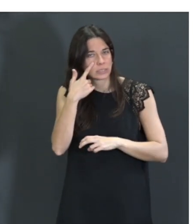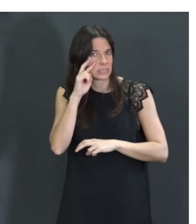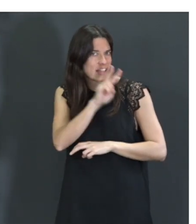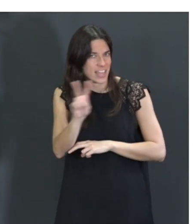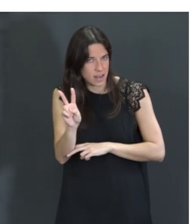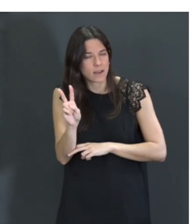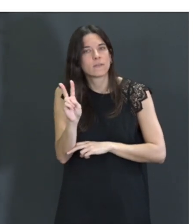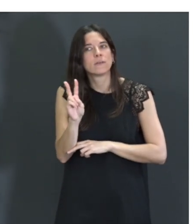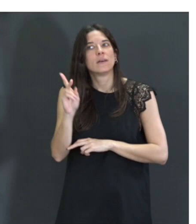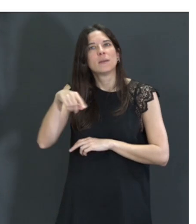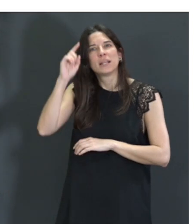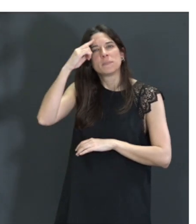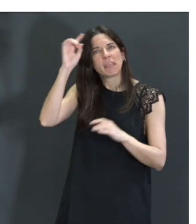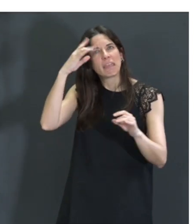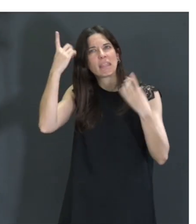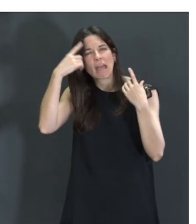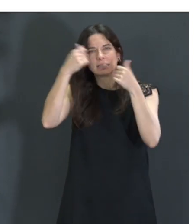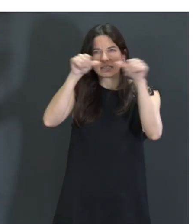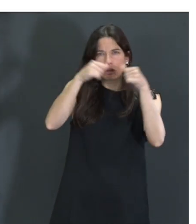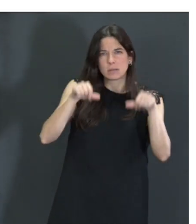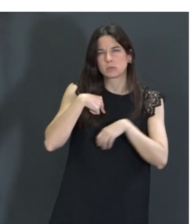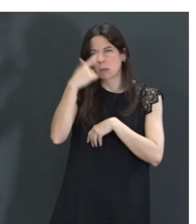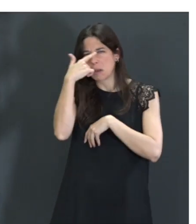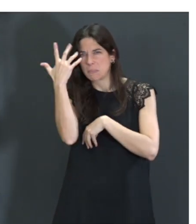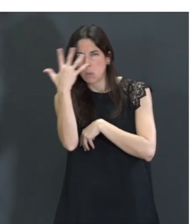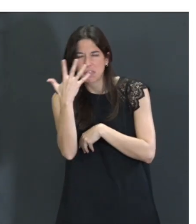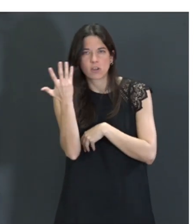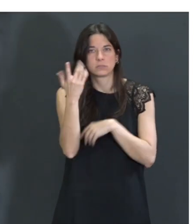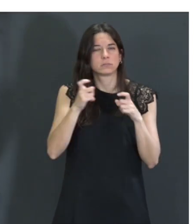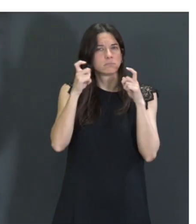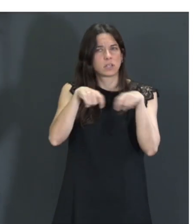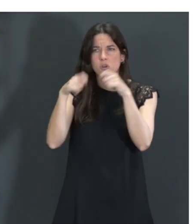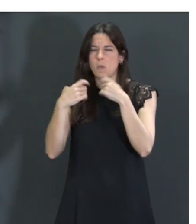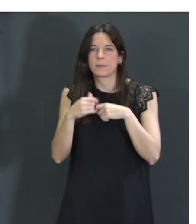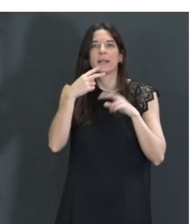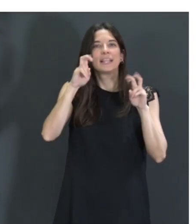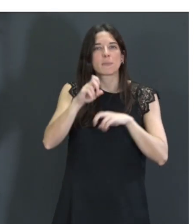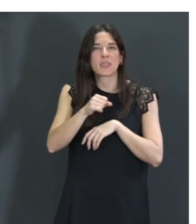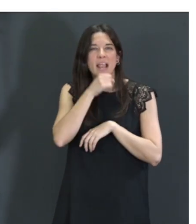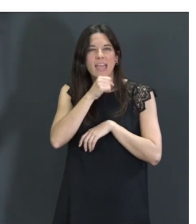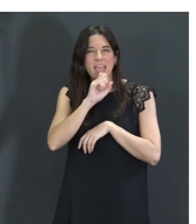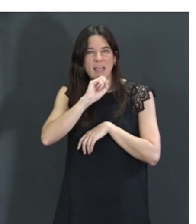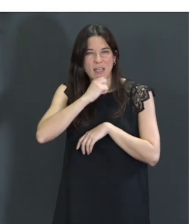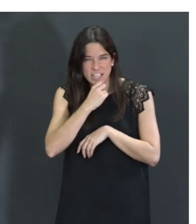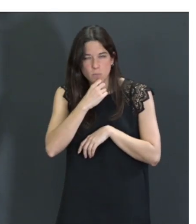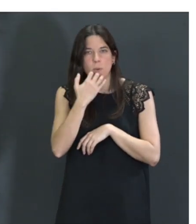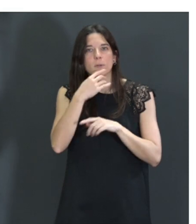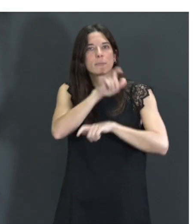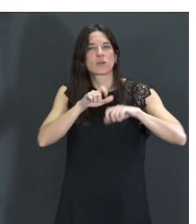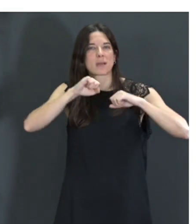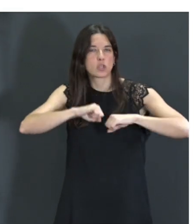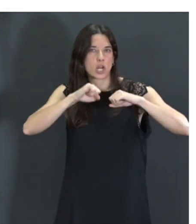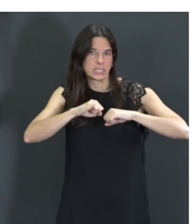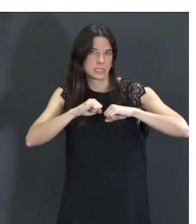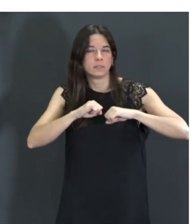con ideas, estereotipos, prejuicios que tenemos, por ejemplo, de tipo edadismo, de las personas mayores